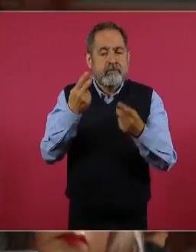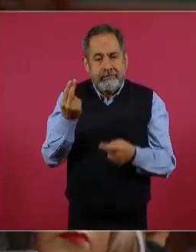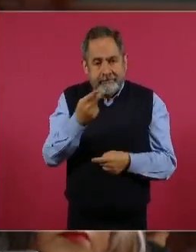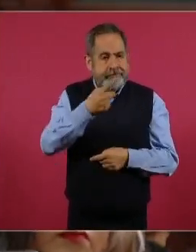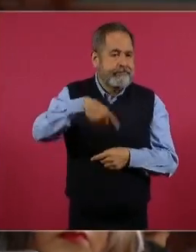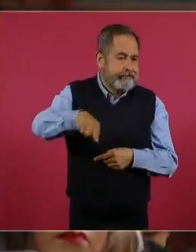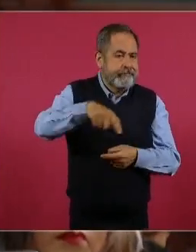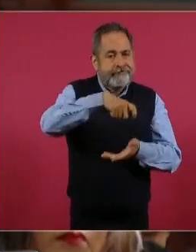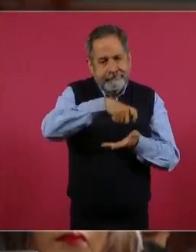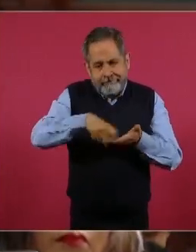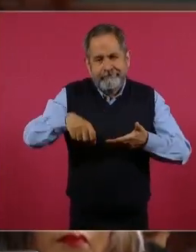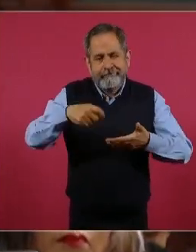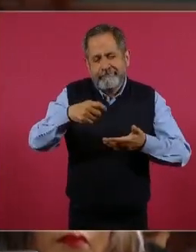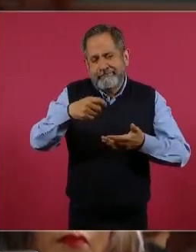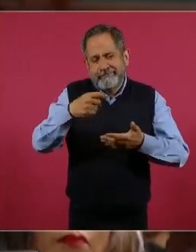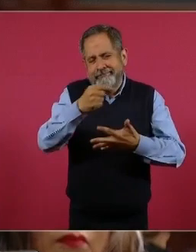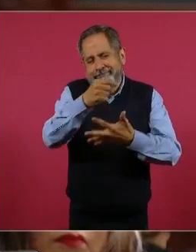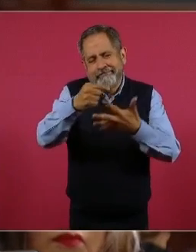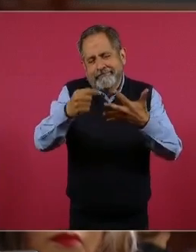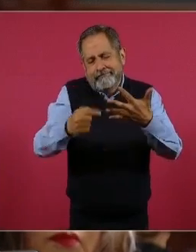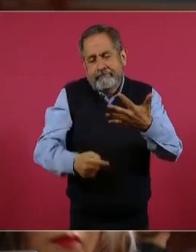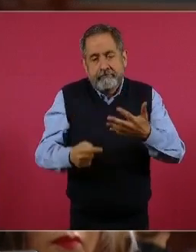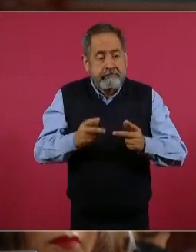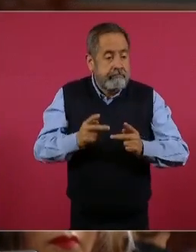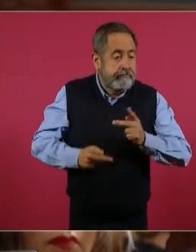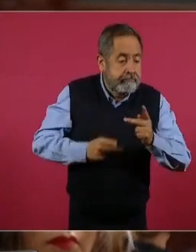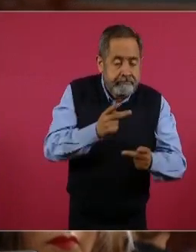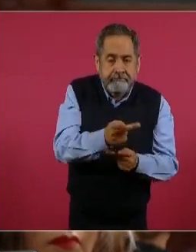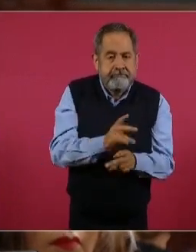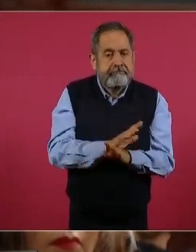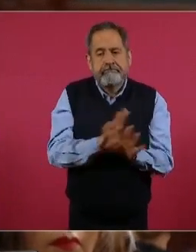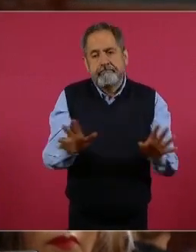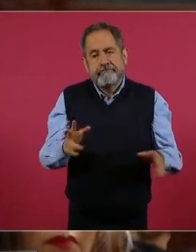los agricultores, y más en este tiempo de